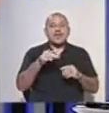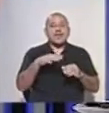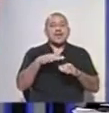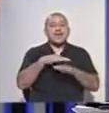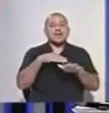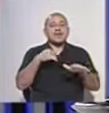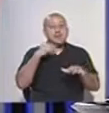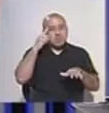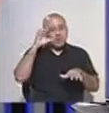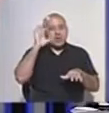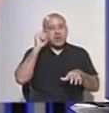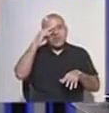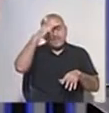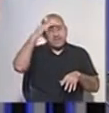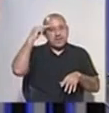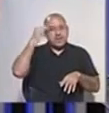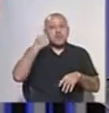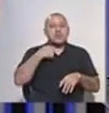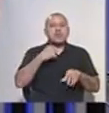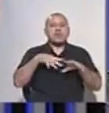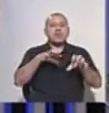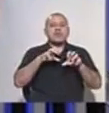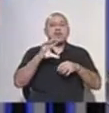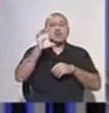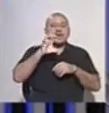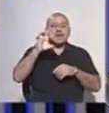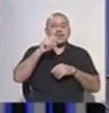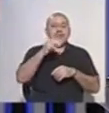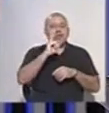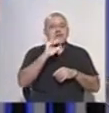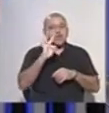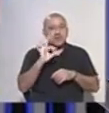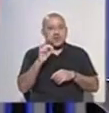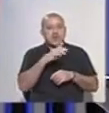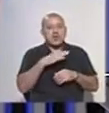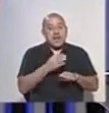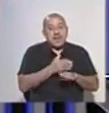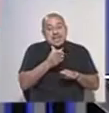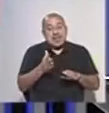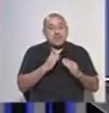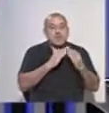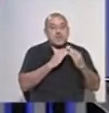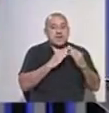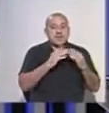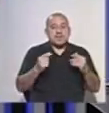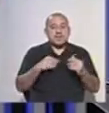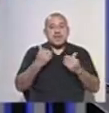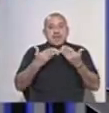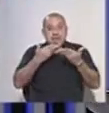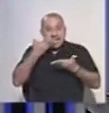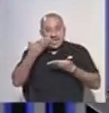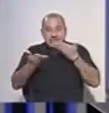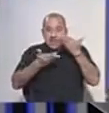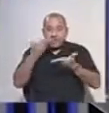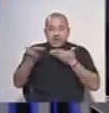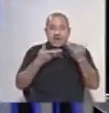es un verano que cuando vivía en Cerrito de la Victoria habían puesto un tablado al lado de mi casa. Y a nosotros nos gustaba mucho el carnaval hasta ese verano, porque